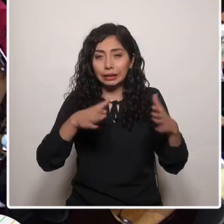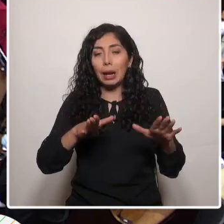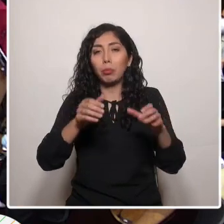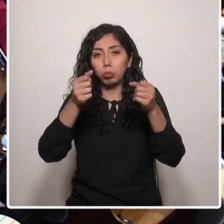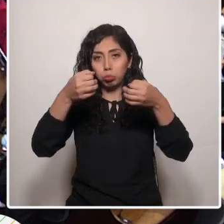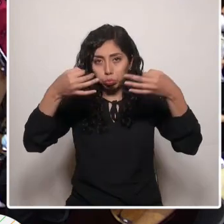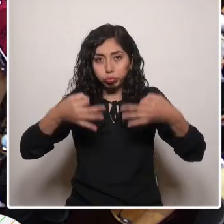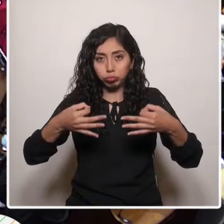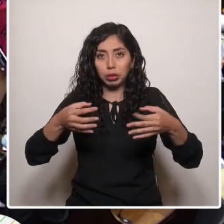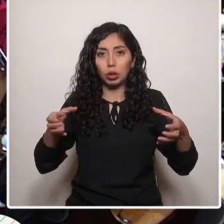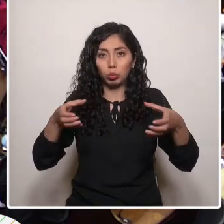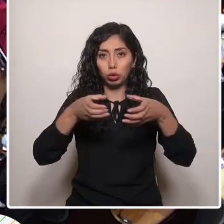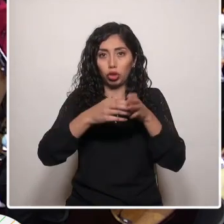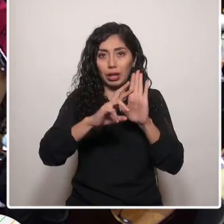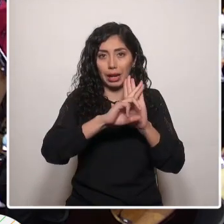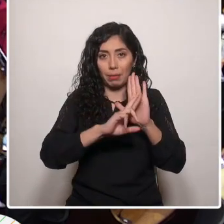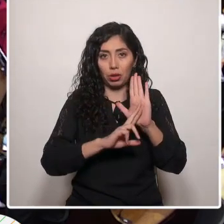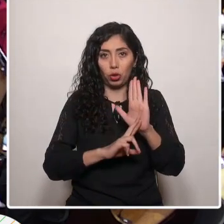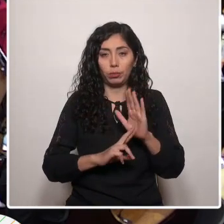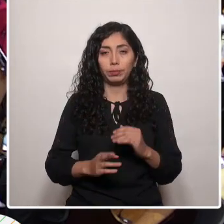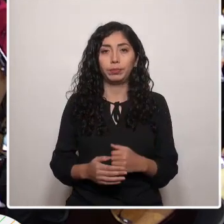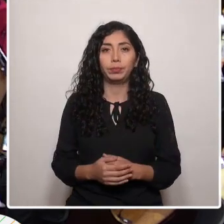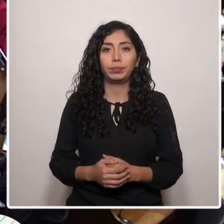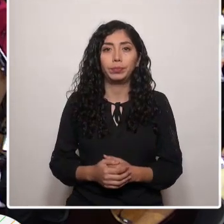comisión de reglamento.